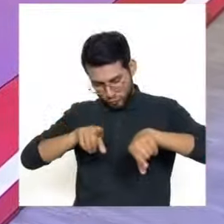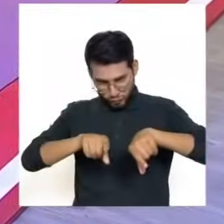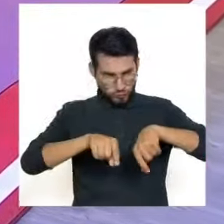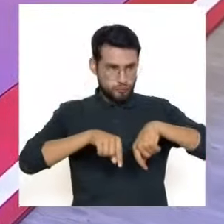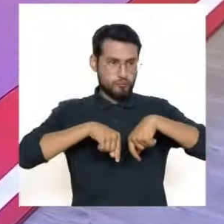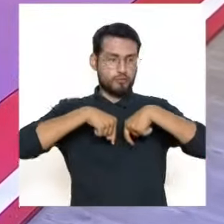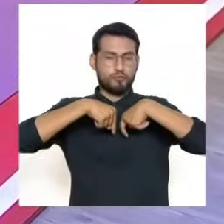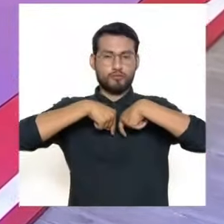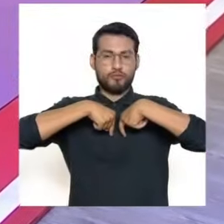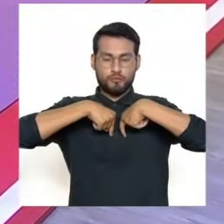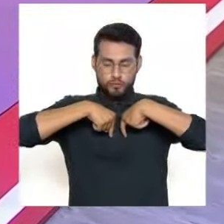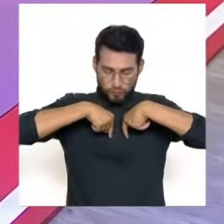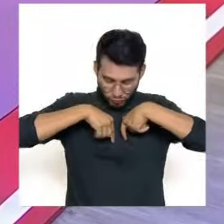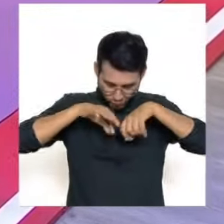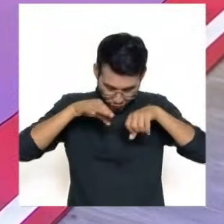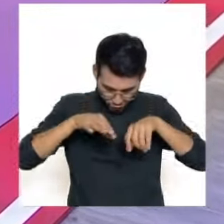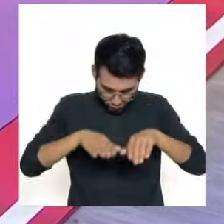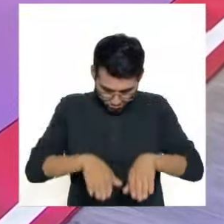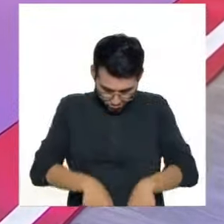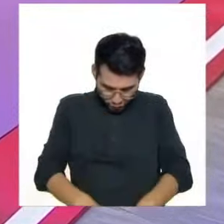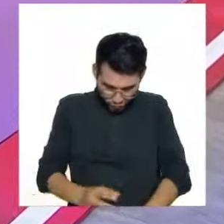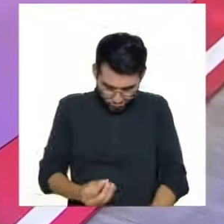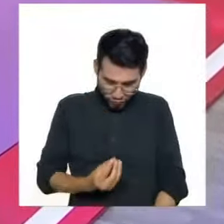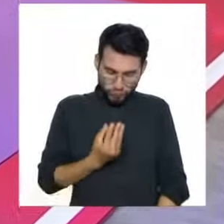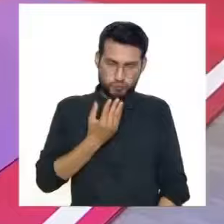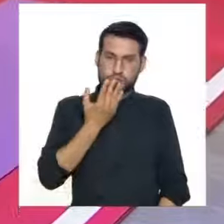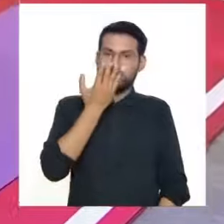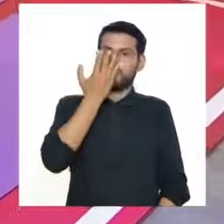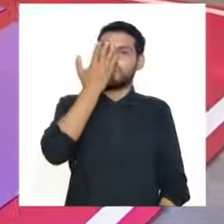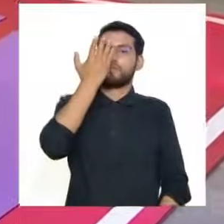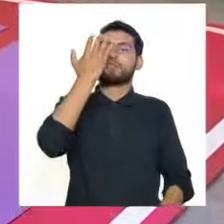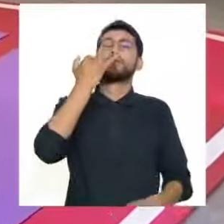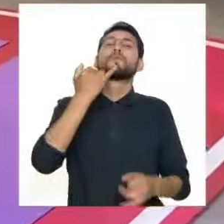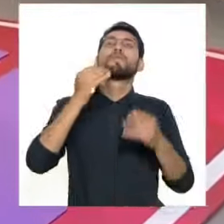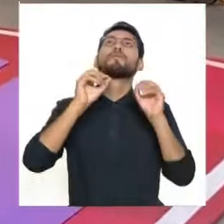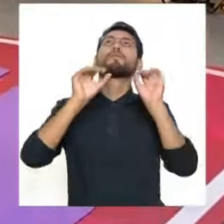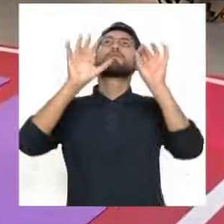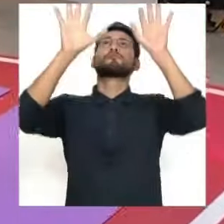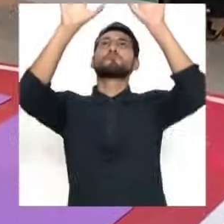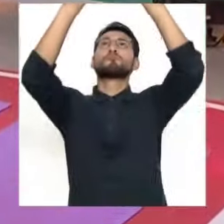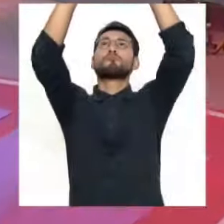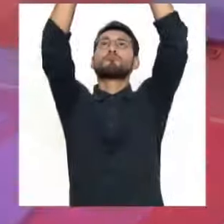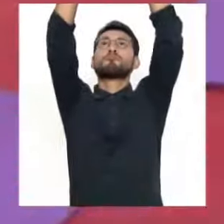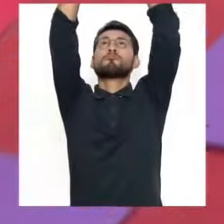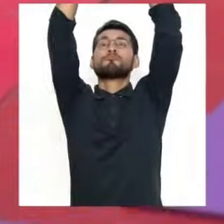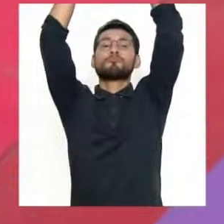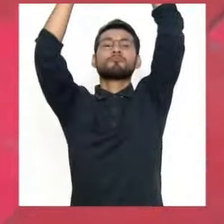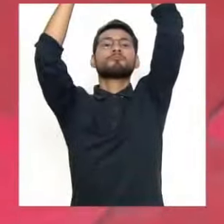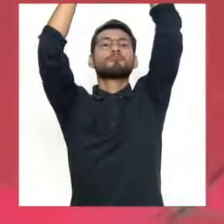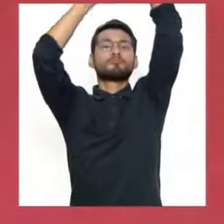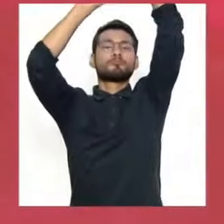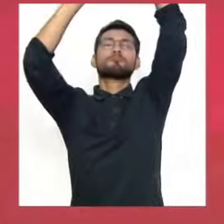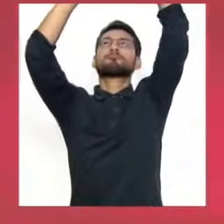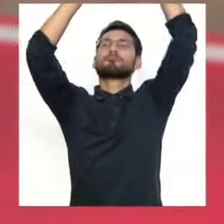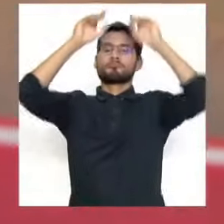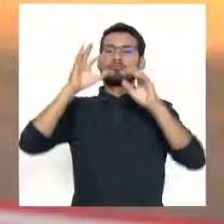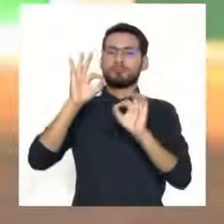junto mantengo la flexión inhalo llevo los brazos hacia arriba Ah y hacia